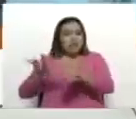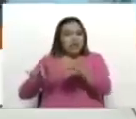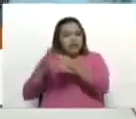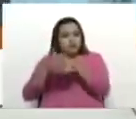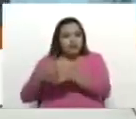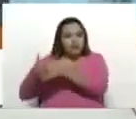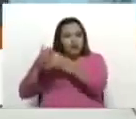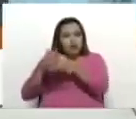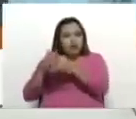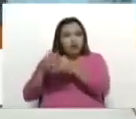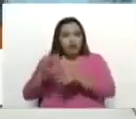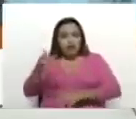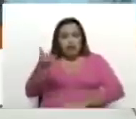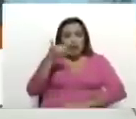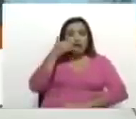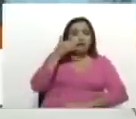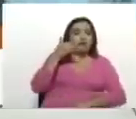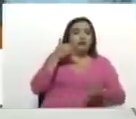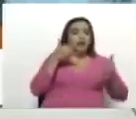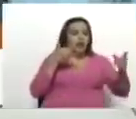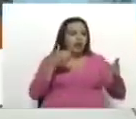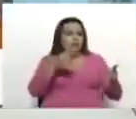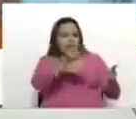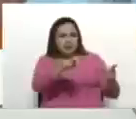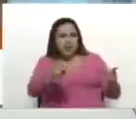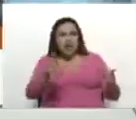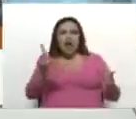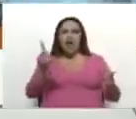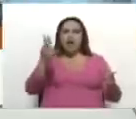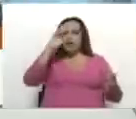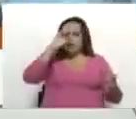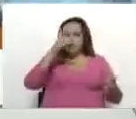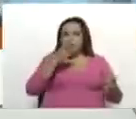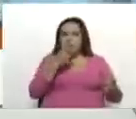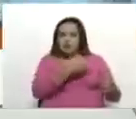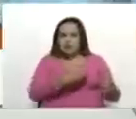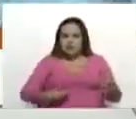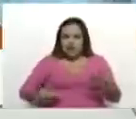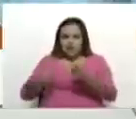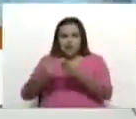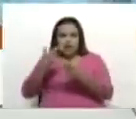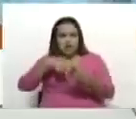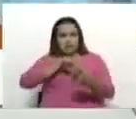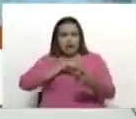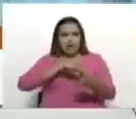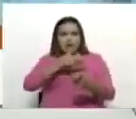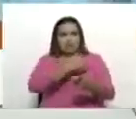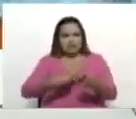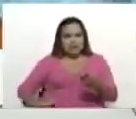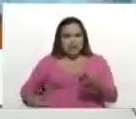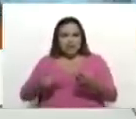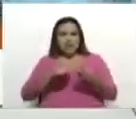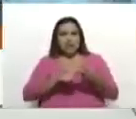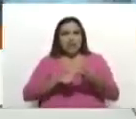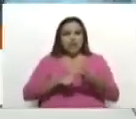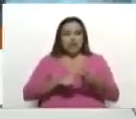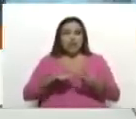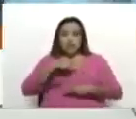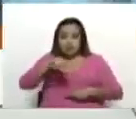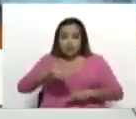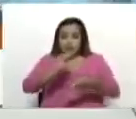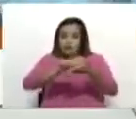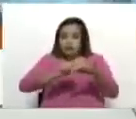tylerson con Danilo Medina G con Rodríguez zapatero allí con las dos delegaciones con el bolígrafo prestos para firmar el acuerdo y con el acuerdo